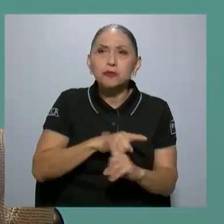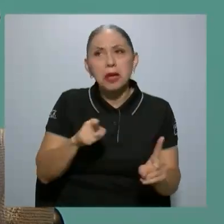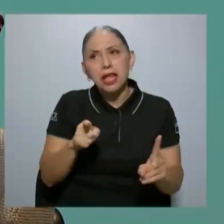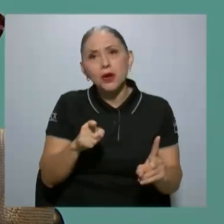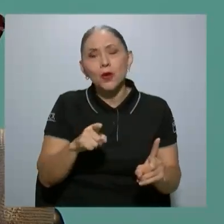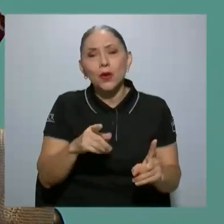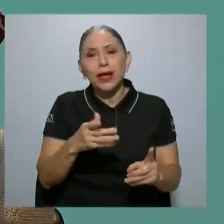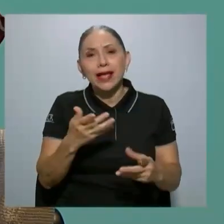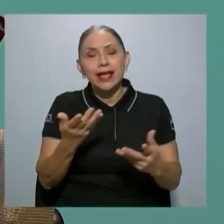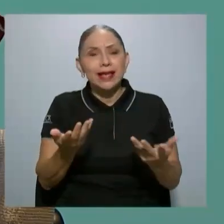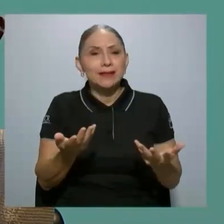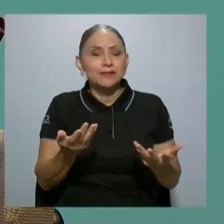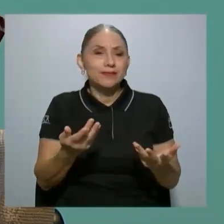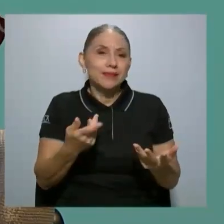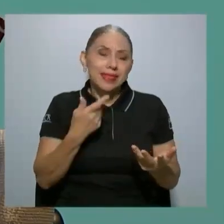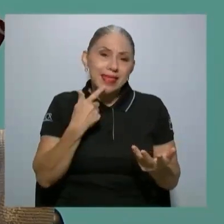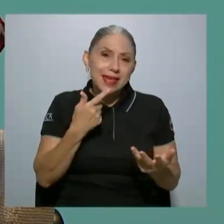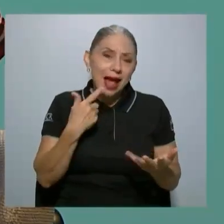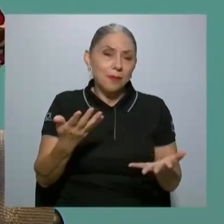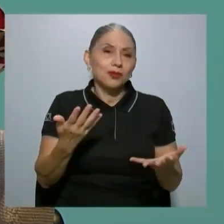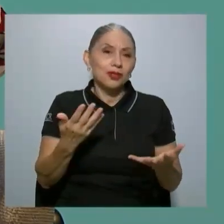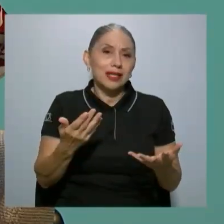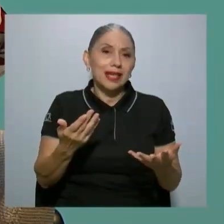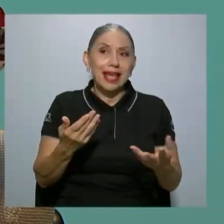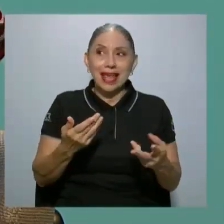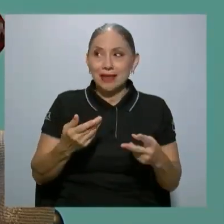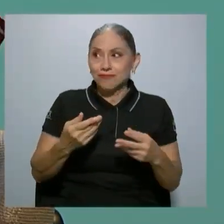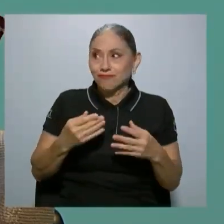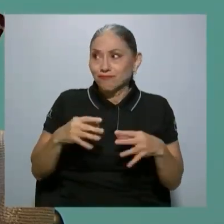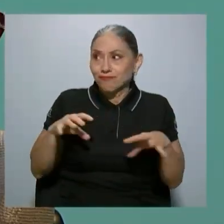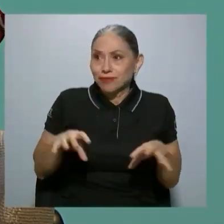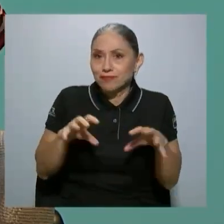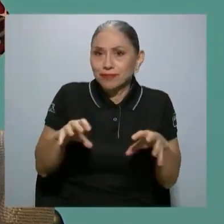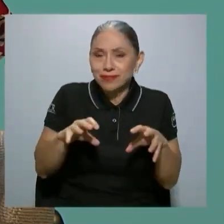que la vida inicial de la Universidad de Costa Rica,